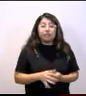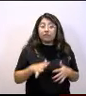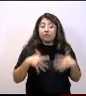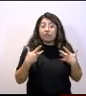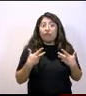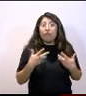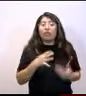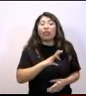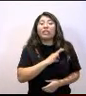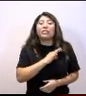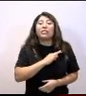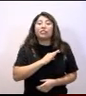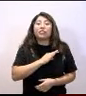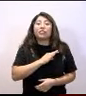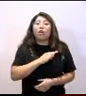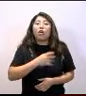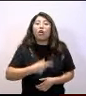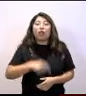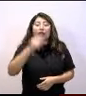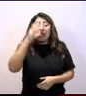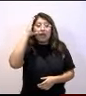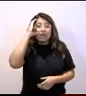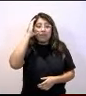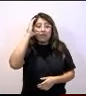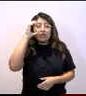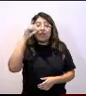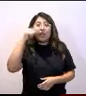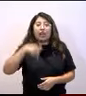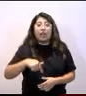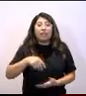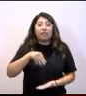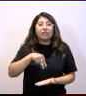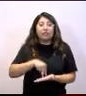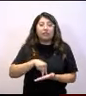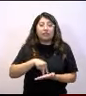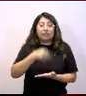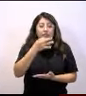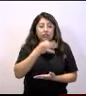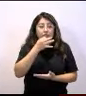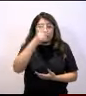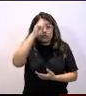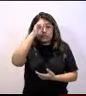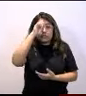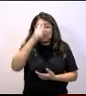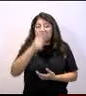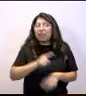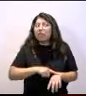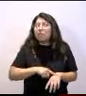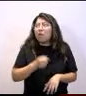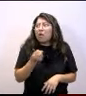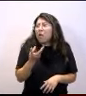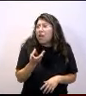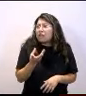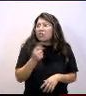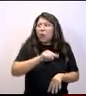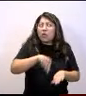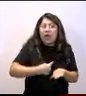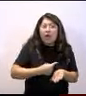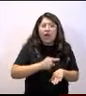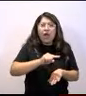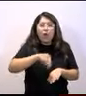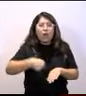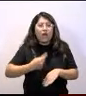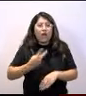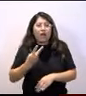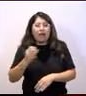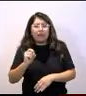señor Capellán, que ha intervenido desde esta tribuna. No sé cuánto tiempo ha estado, una hora y 20. A mí la verdad que se me ha